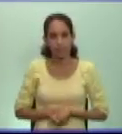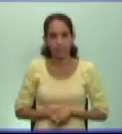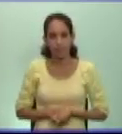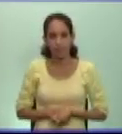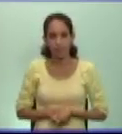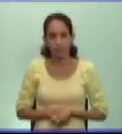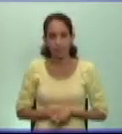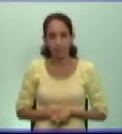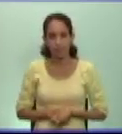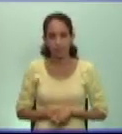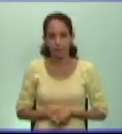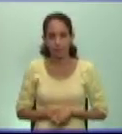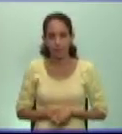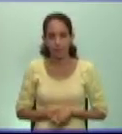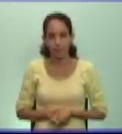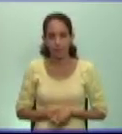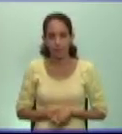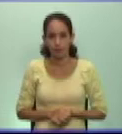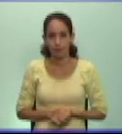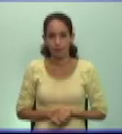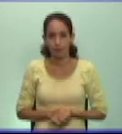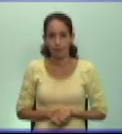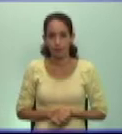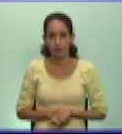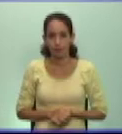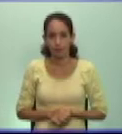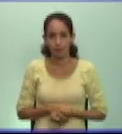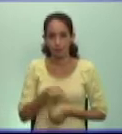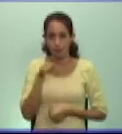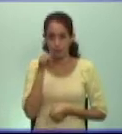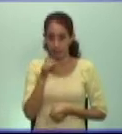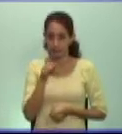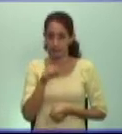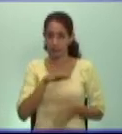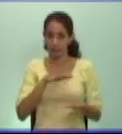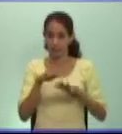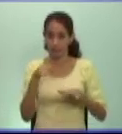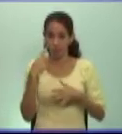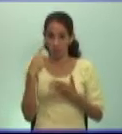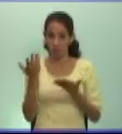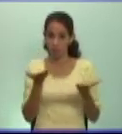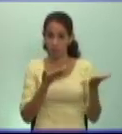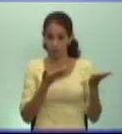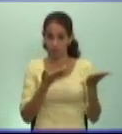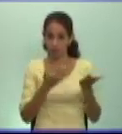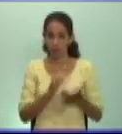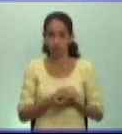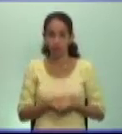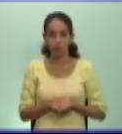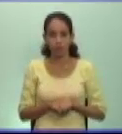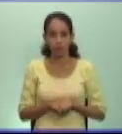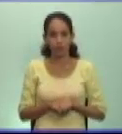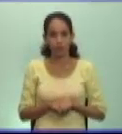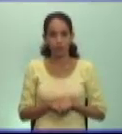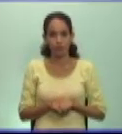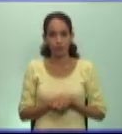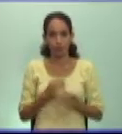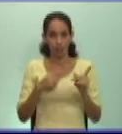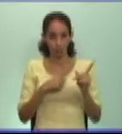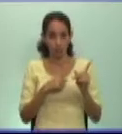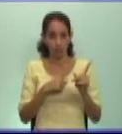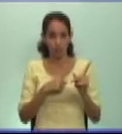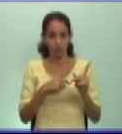ustedes lo conocen por Historia de América. De ese movimiento de la reforma, por la importancia que tuvo en el momento histórico, vimos estos